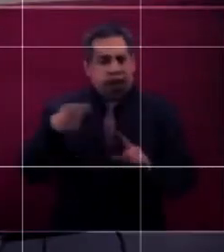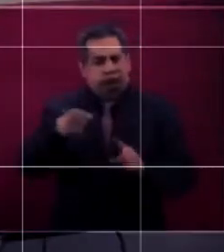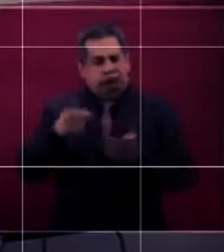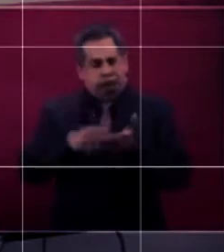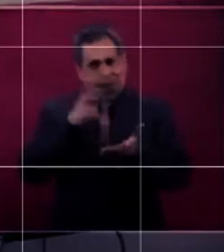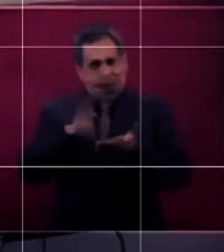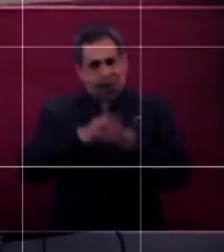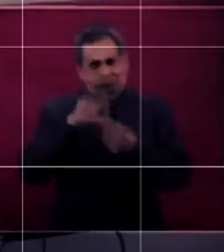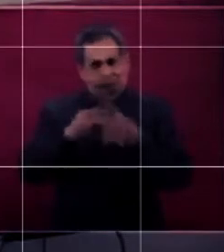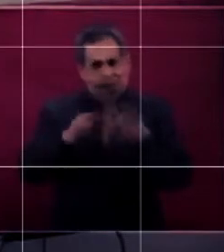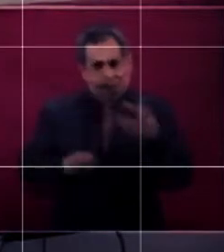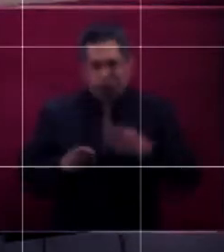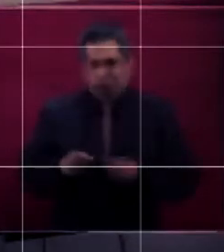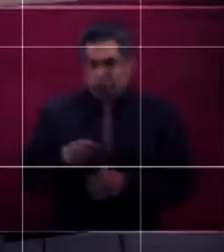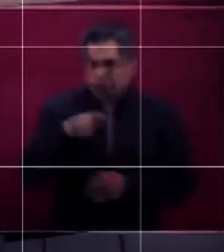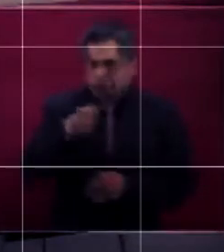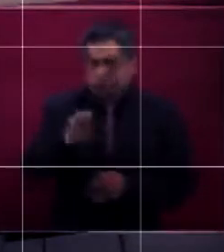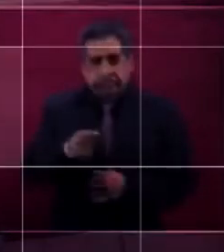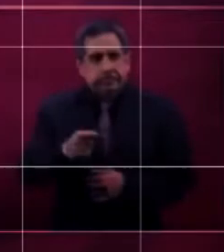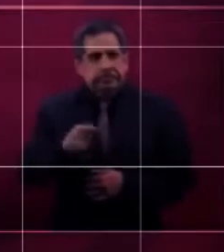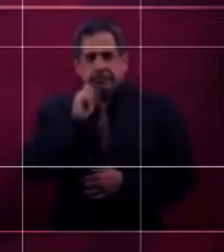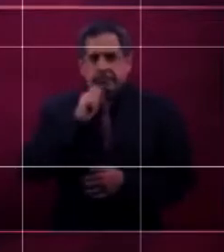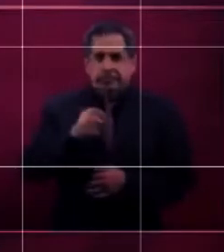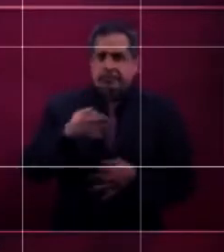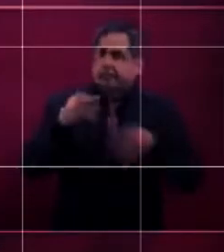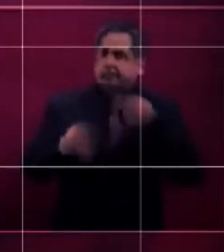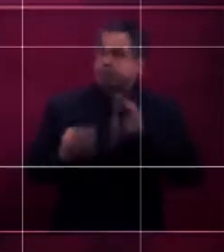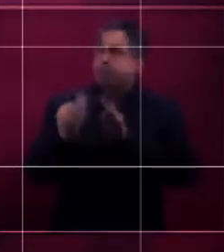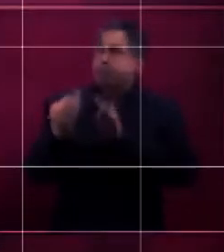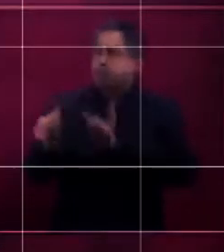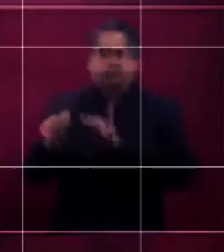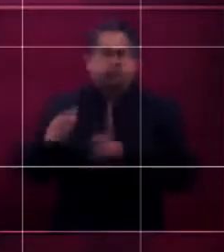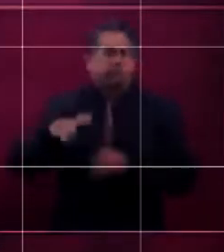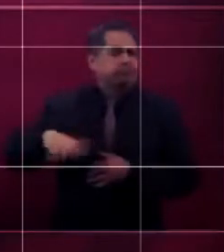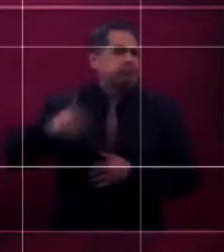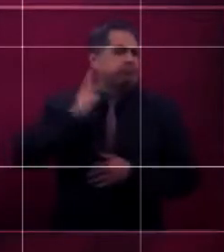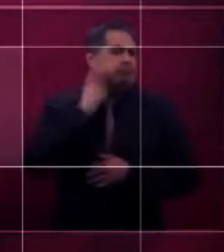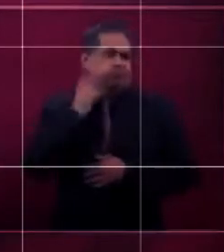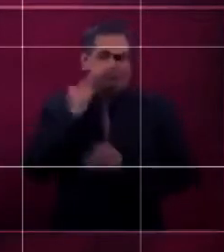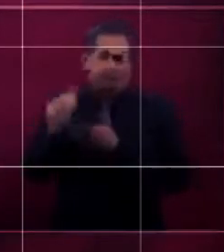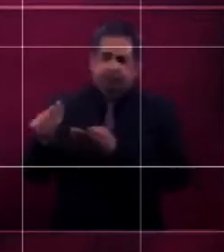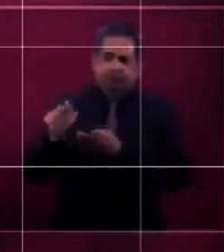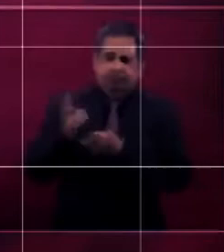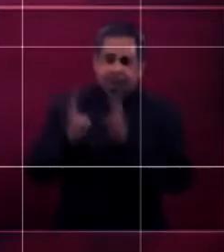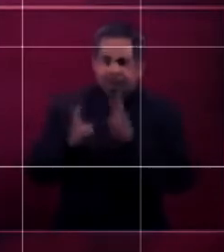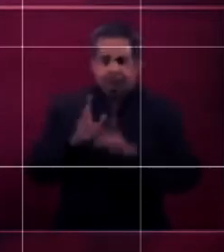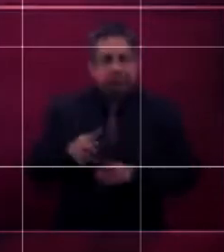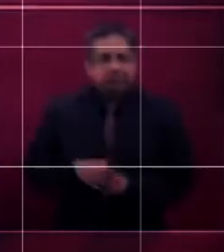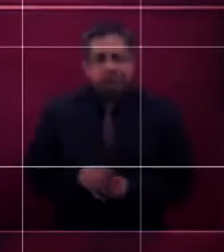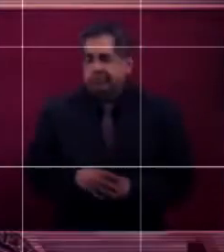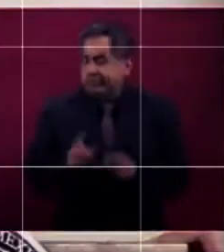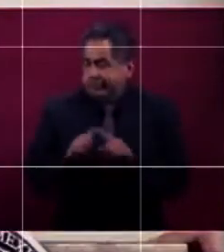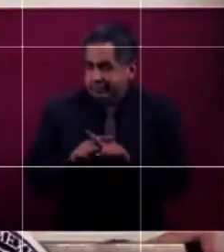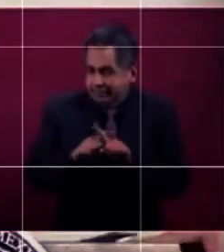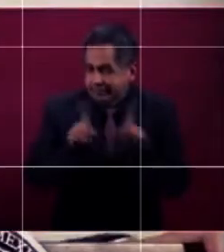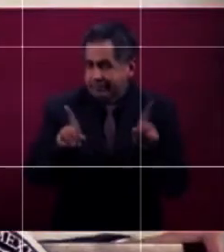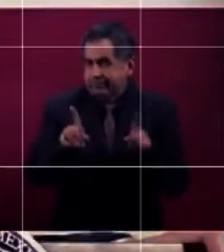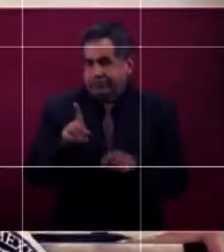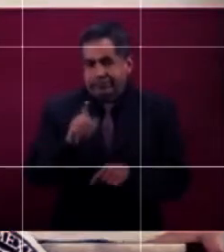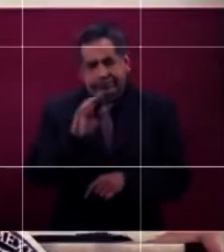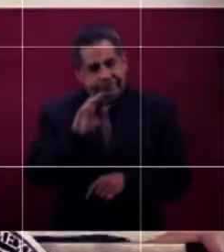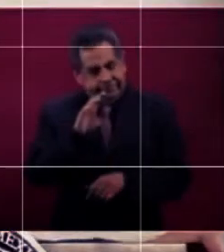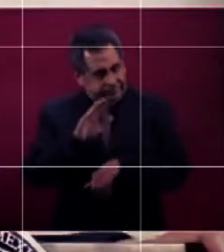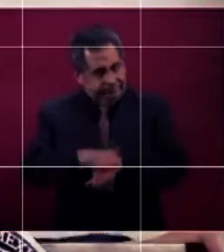varias veces, lo hemos dicho incluso en las comparecencias ante los cuerpos legislativos. Hay una gran diferencia de la que nos